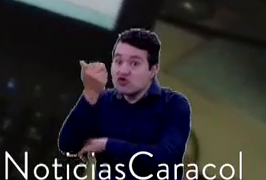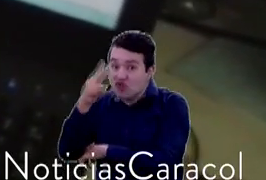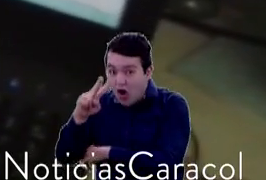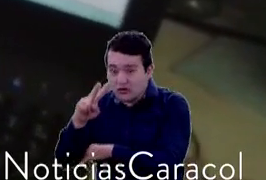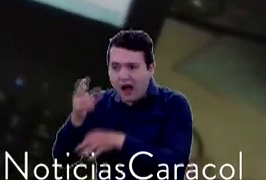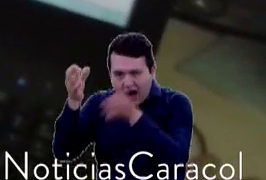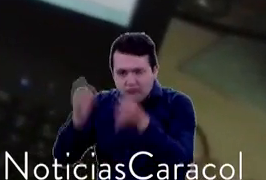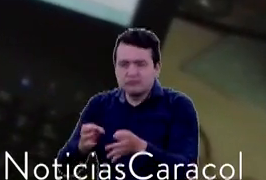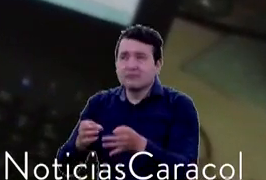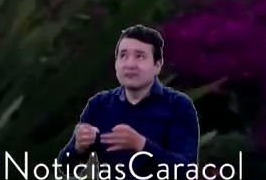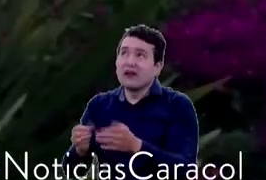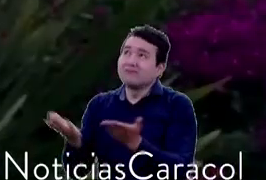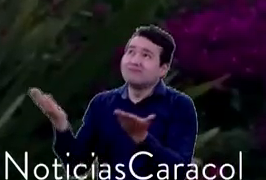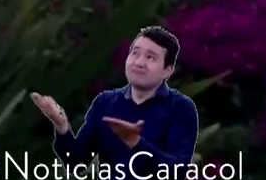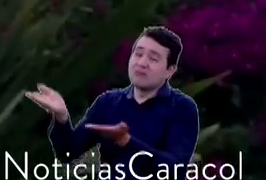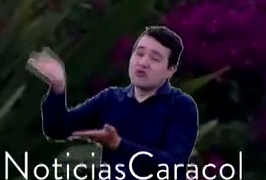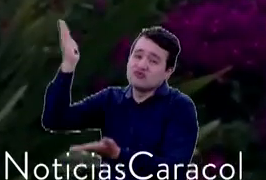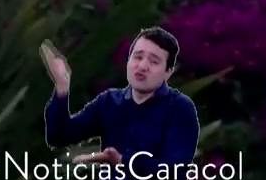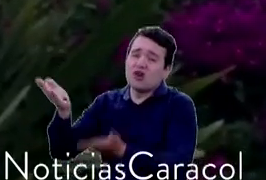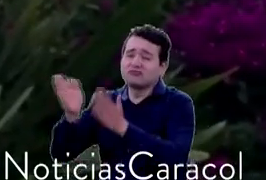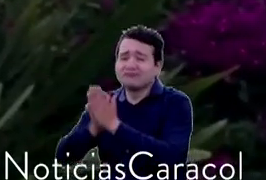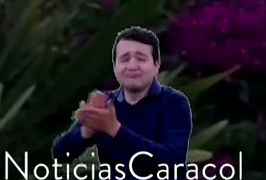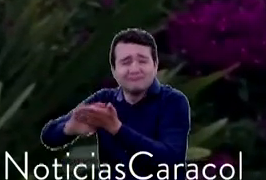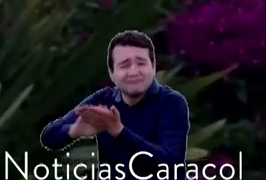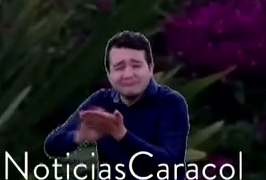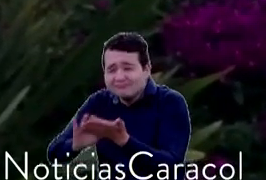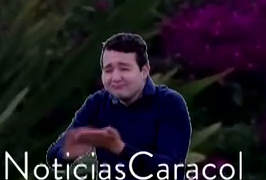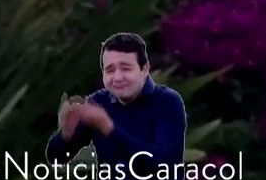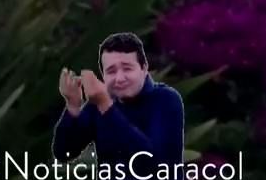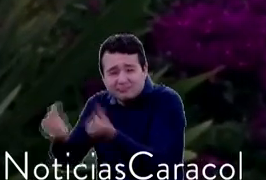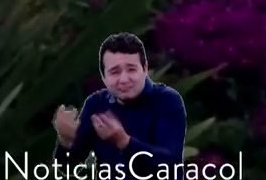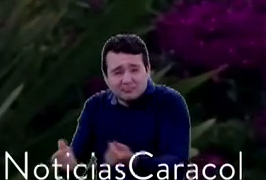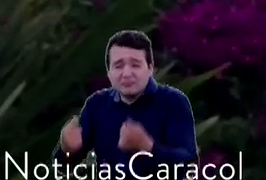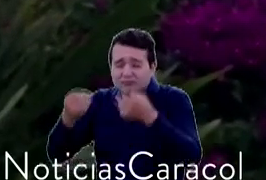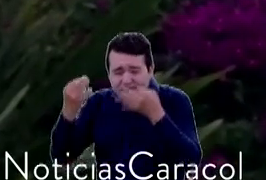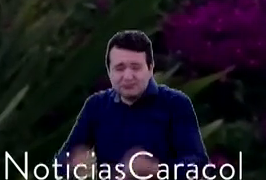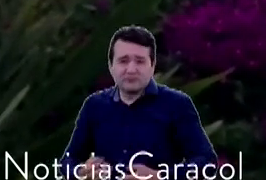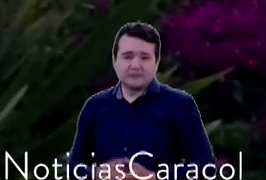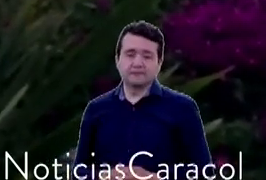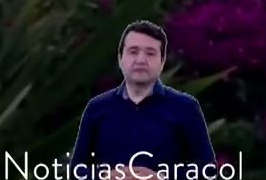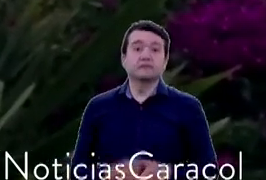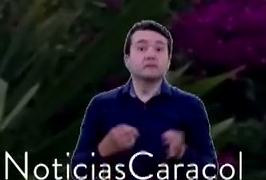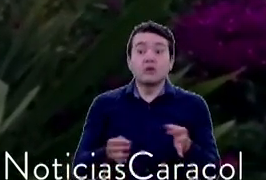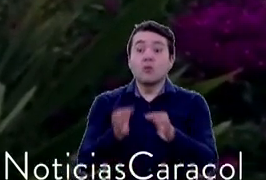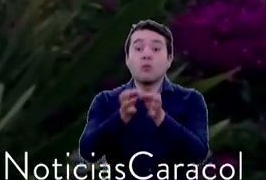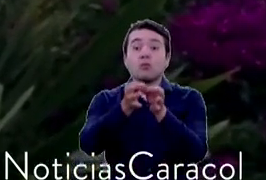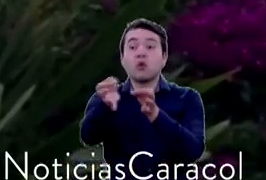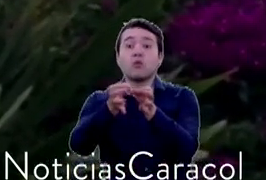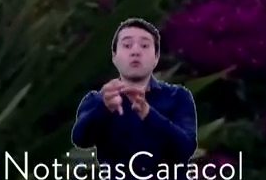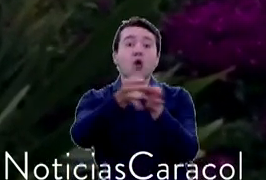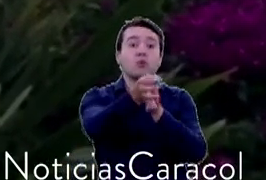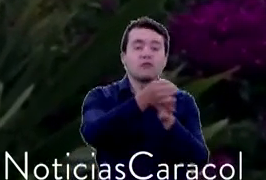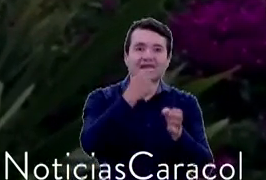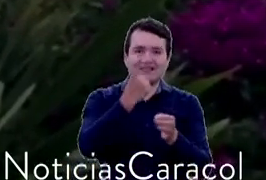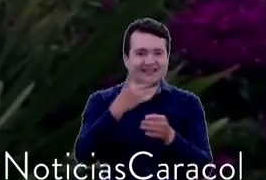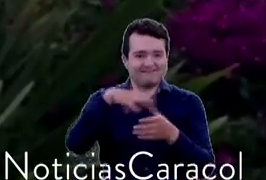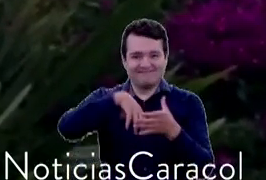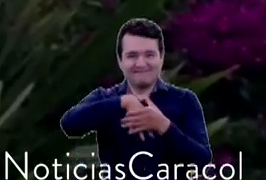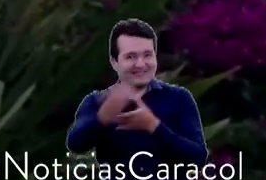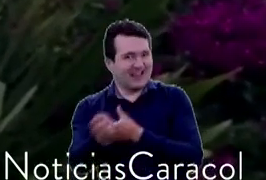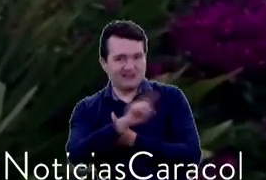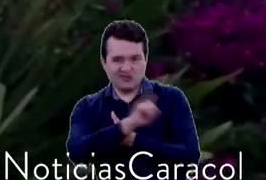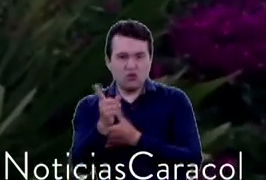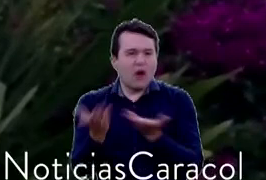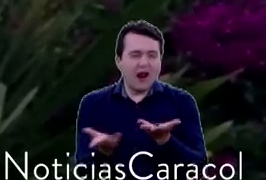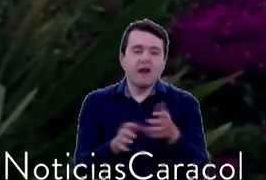esto termine pronto. Dentro de los municipios que han decretado toque de queda se encuentran Villa de Leyva y Tunja. En